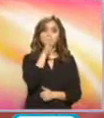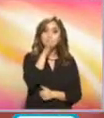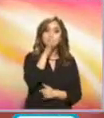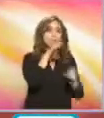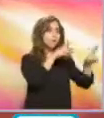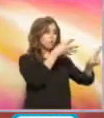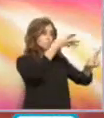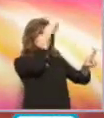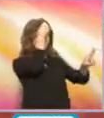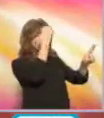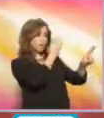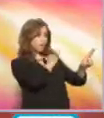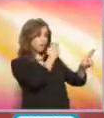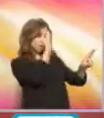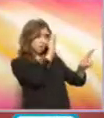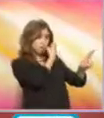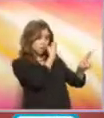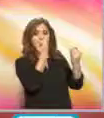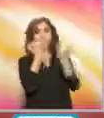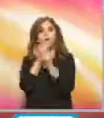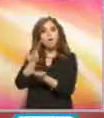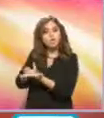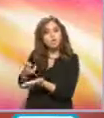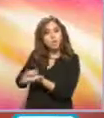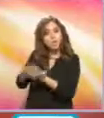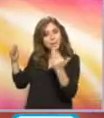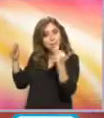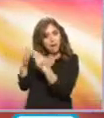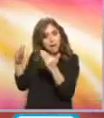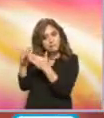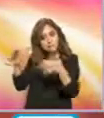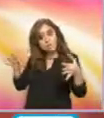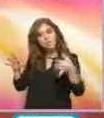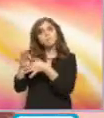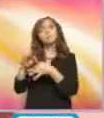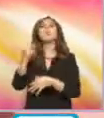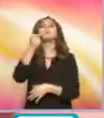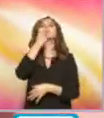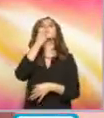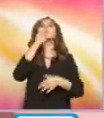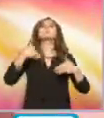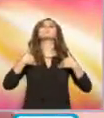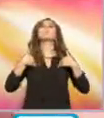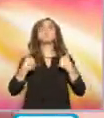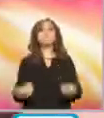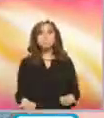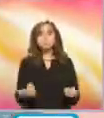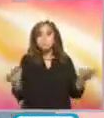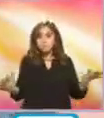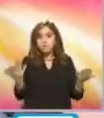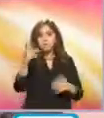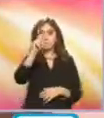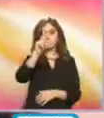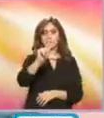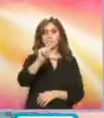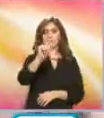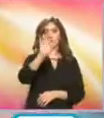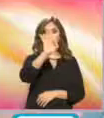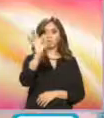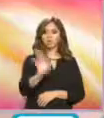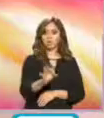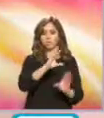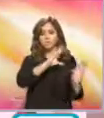está haciendo. Y cuando el niño tiene este trabajo en casa y este trabajo en la escuela, pues el 70% está ganado, ¿eh? O sea, ya